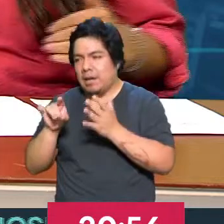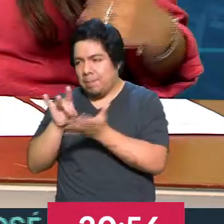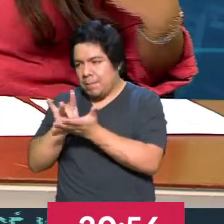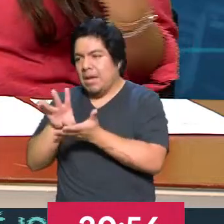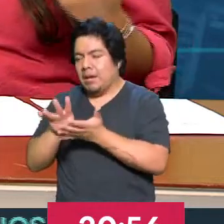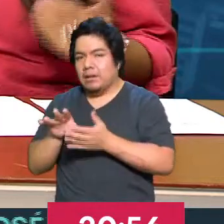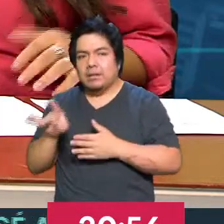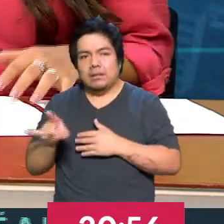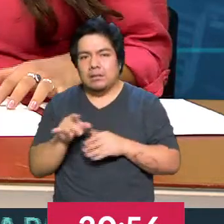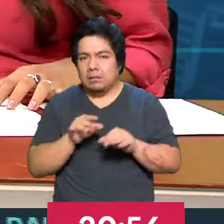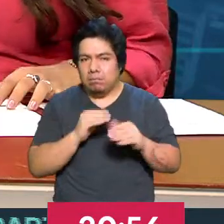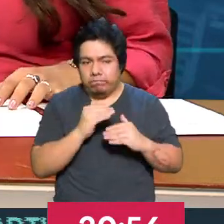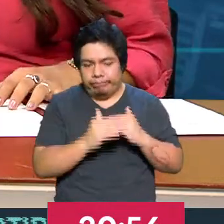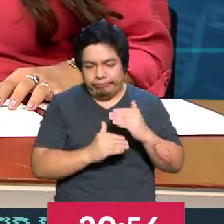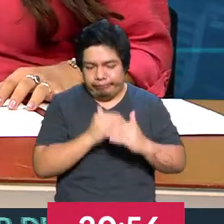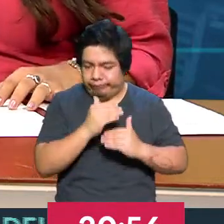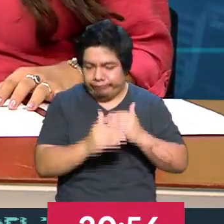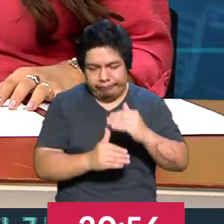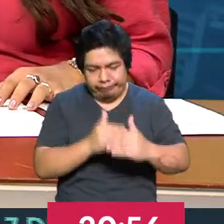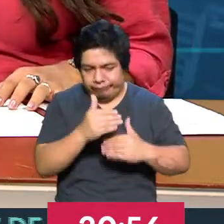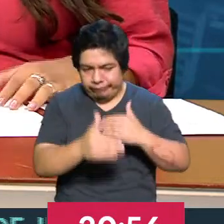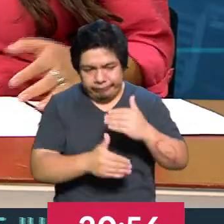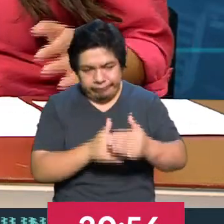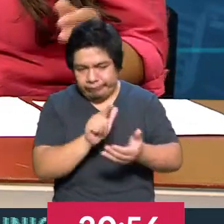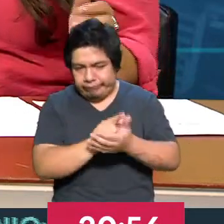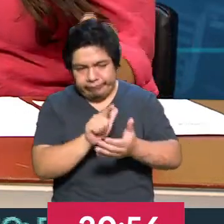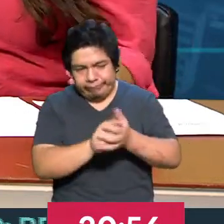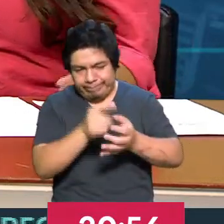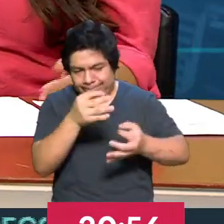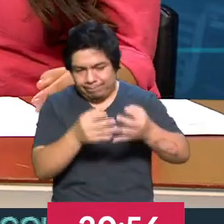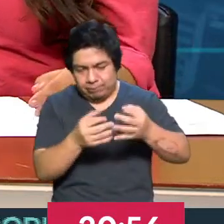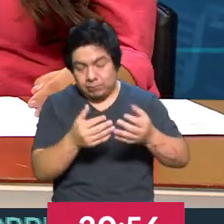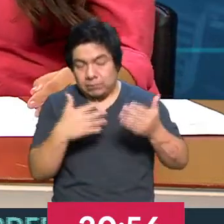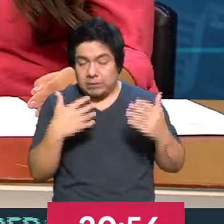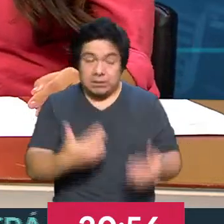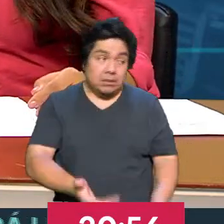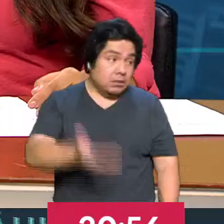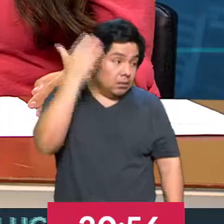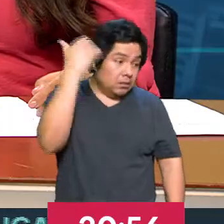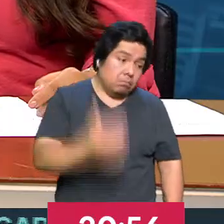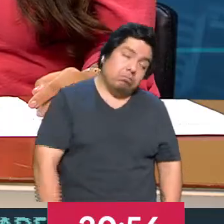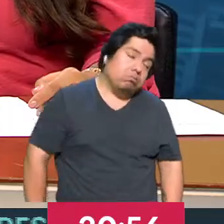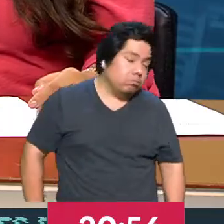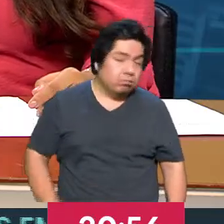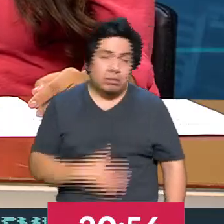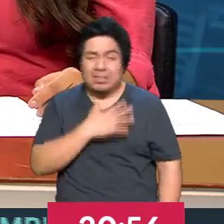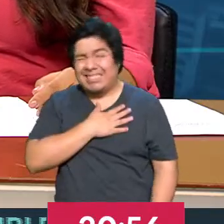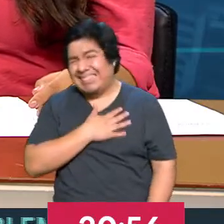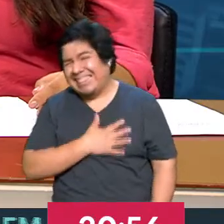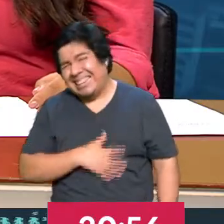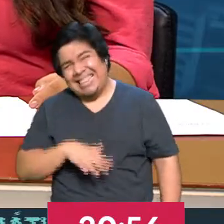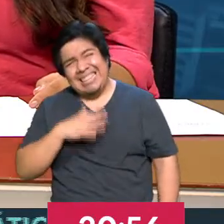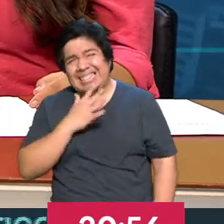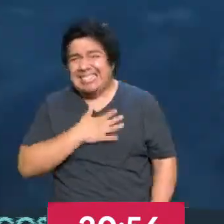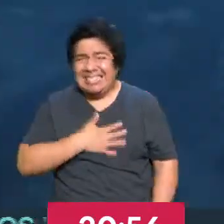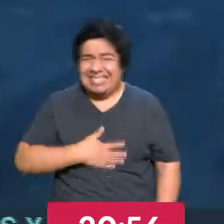entonces has emprendido el proceso legal. Así es. Y bueno, ¿qué te puedo decir? Ha sido un proceso muy desgastante